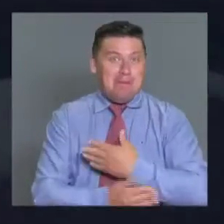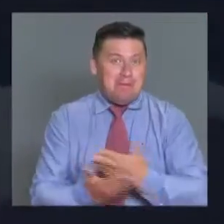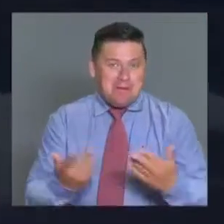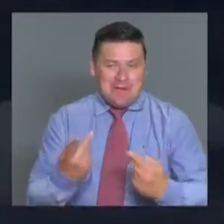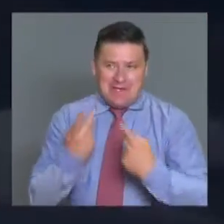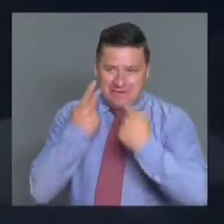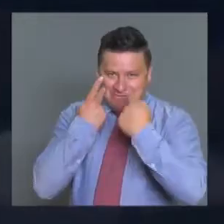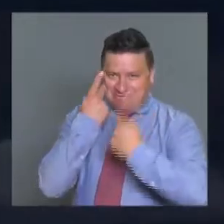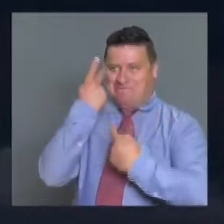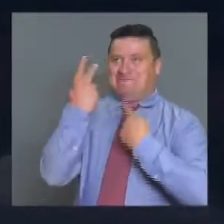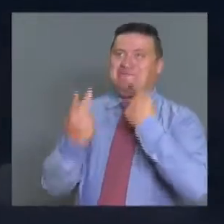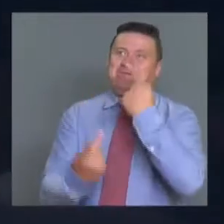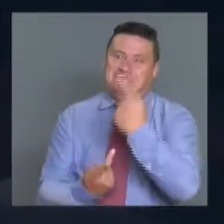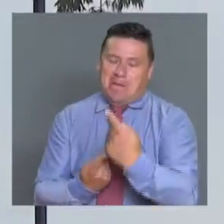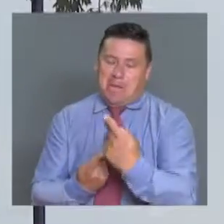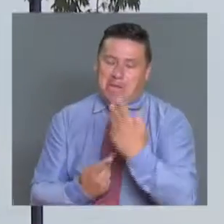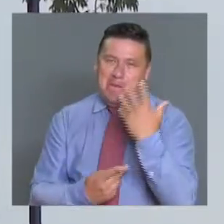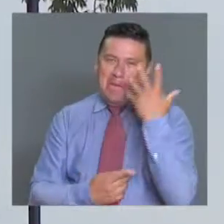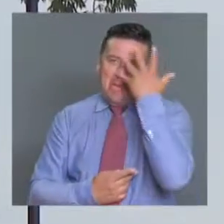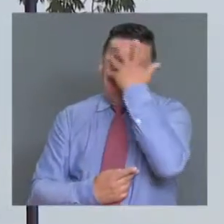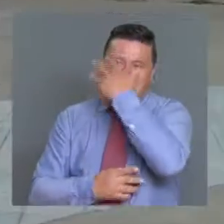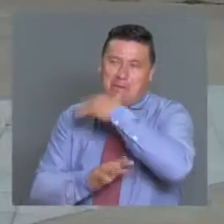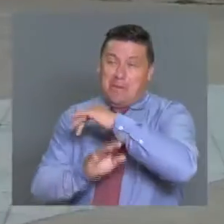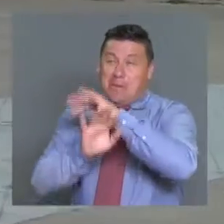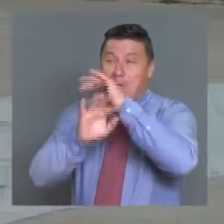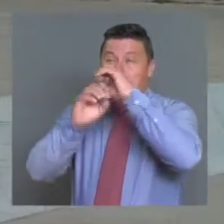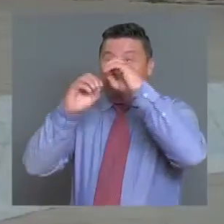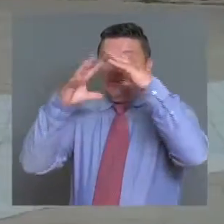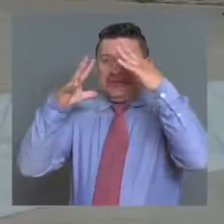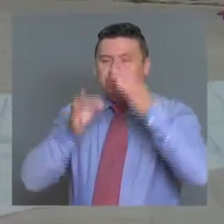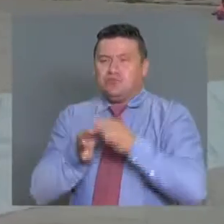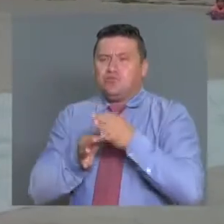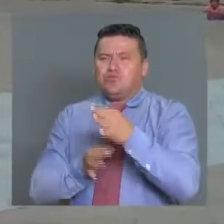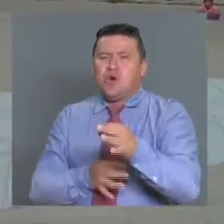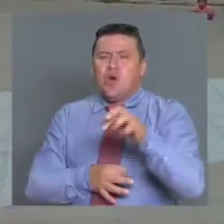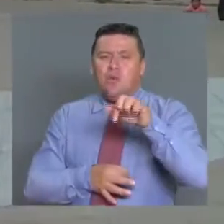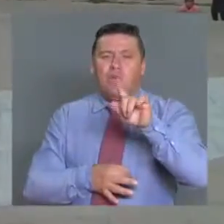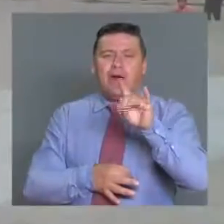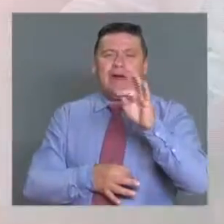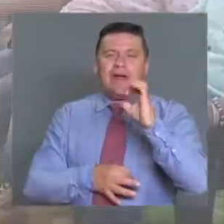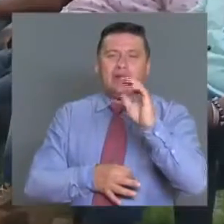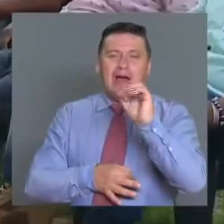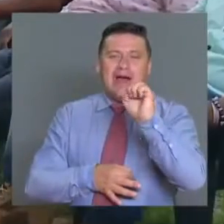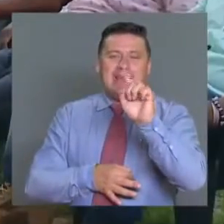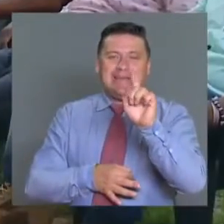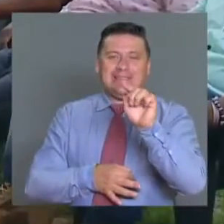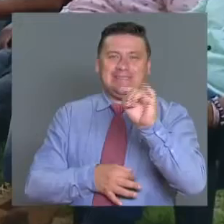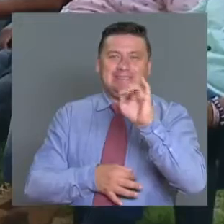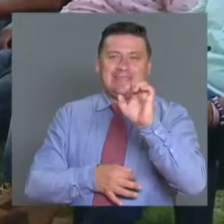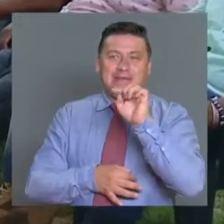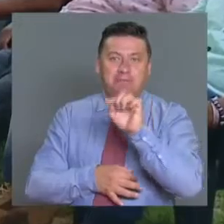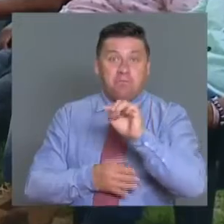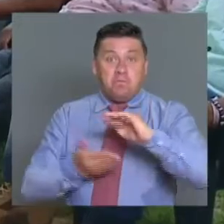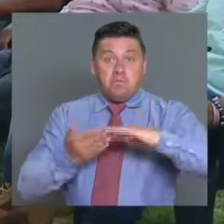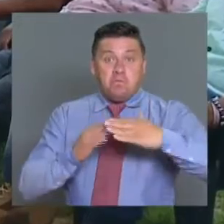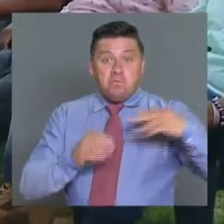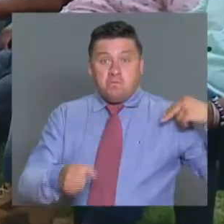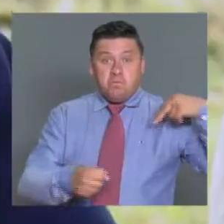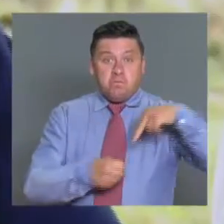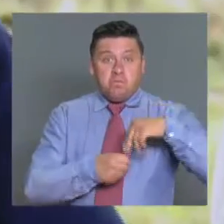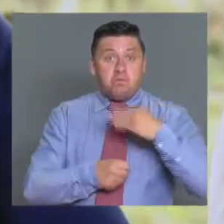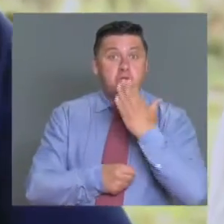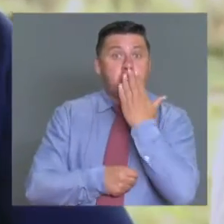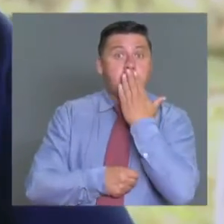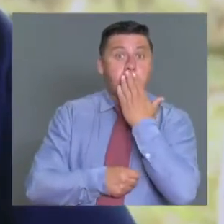visitamos la primavera orito y puerto asís comunidades indígenas de la